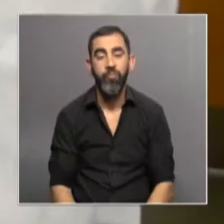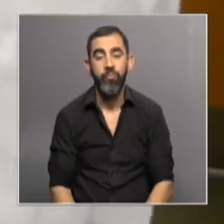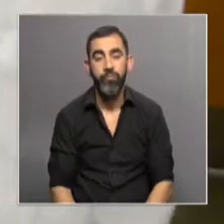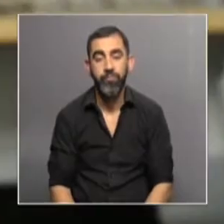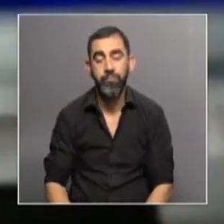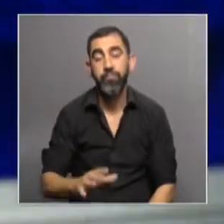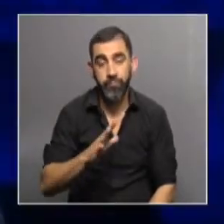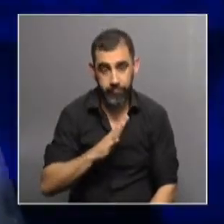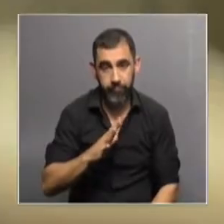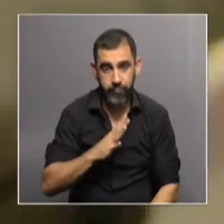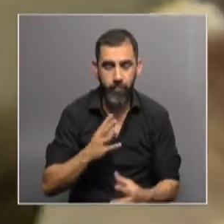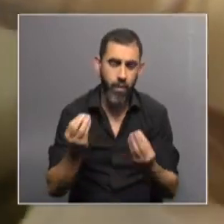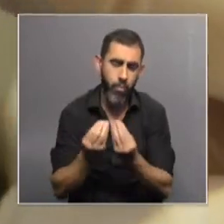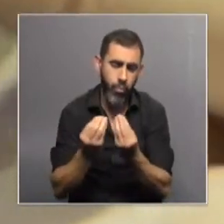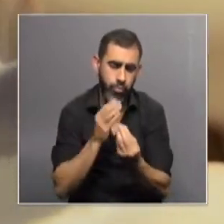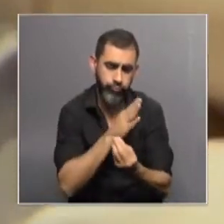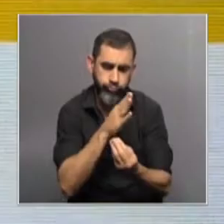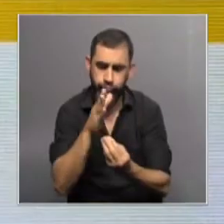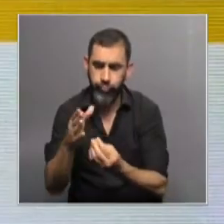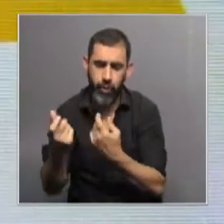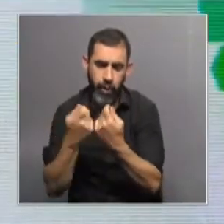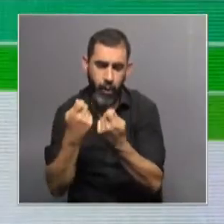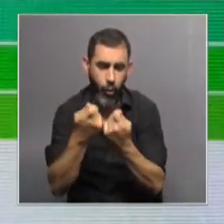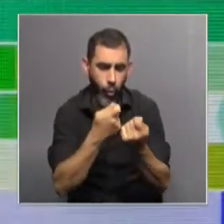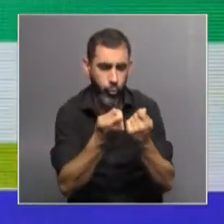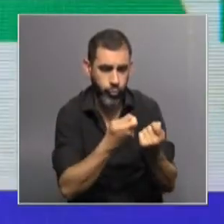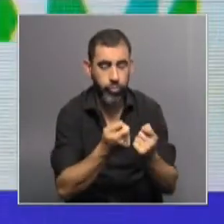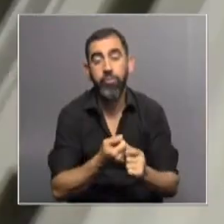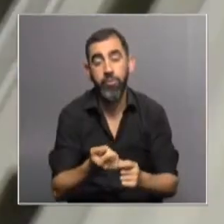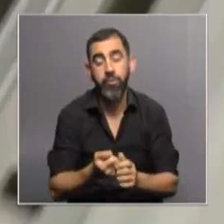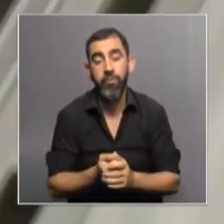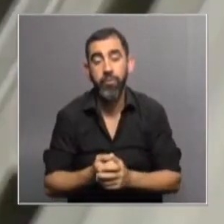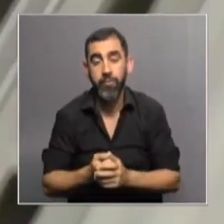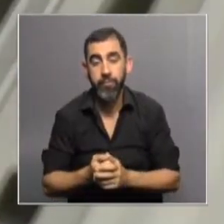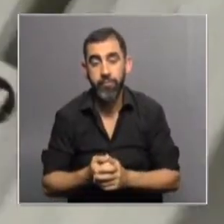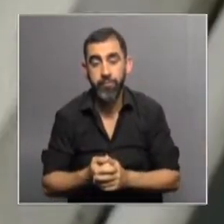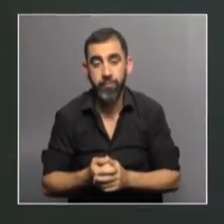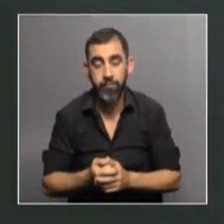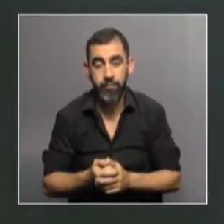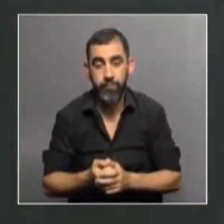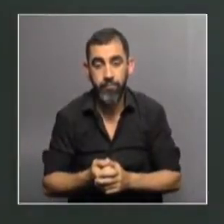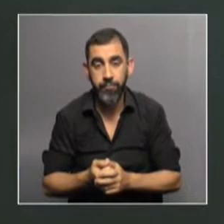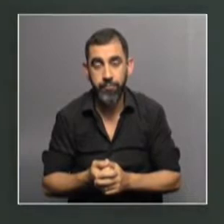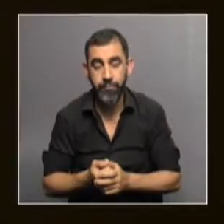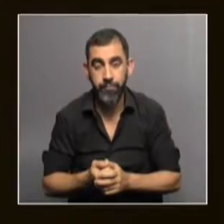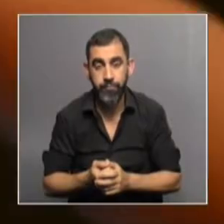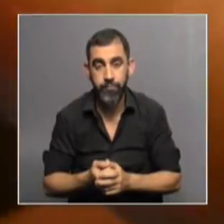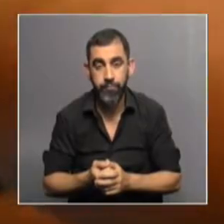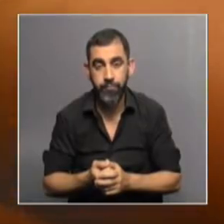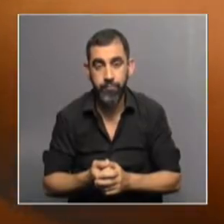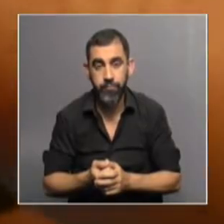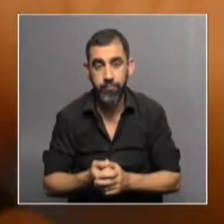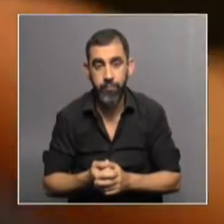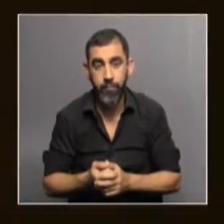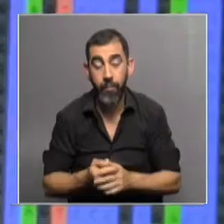Existen, digamos, muchas alternativas comerciales y eso, digamos, de alguna manera viene atrás de